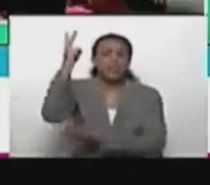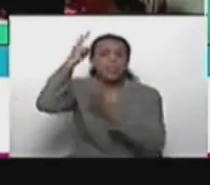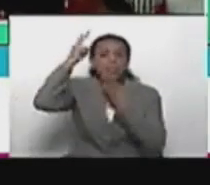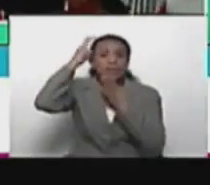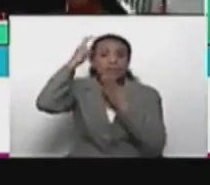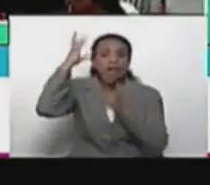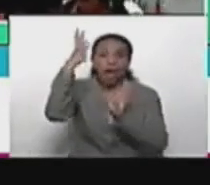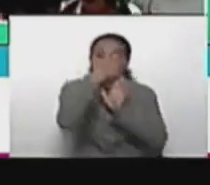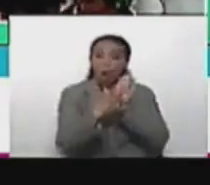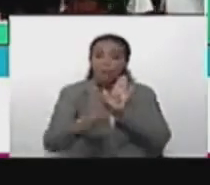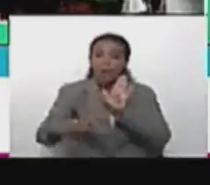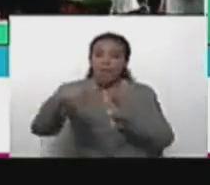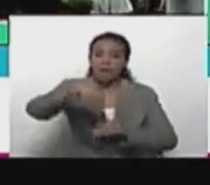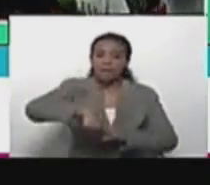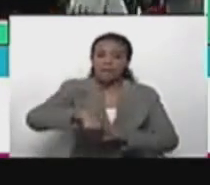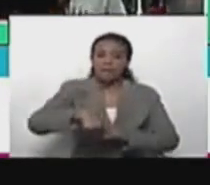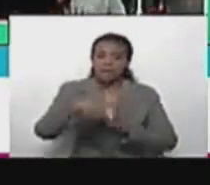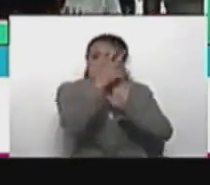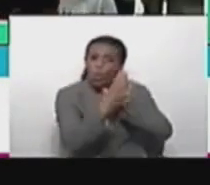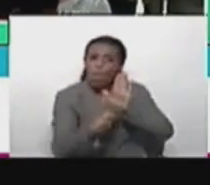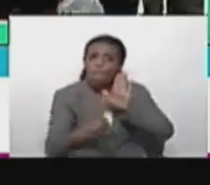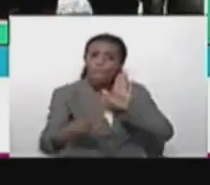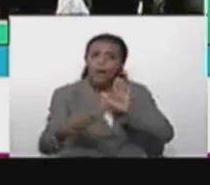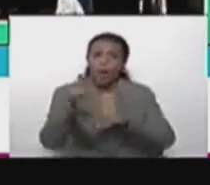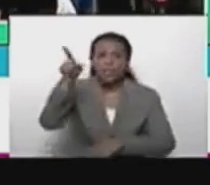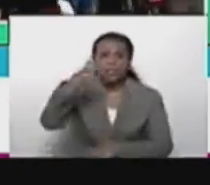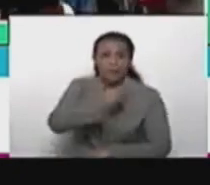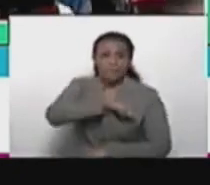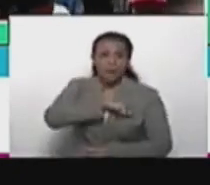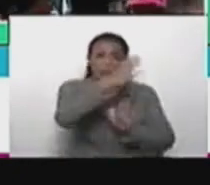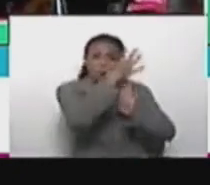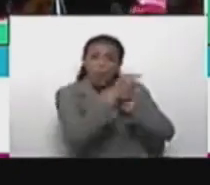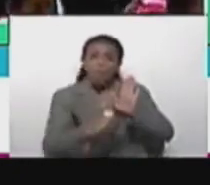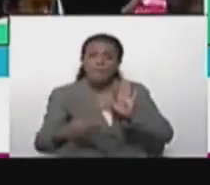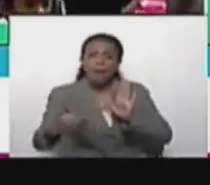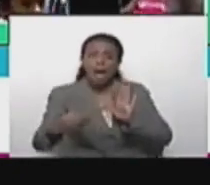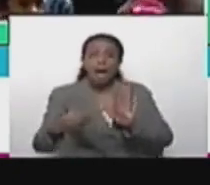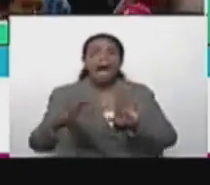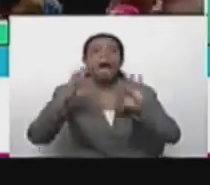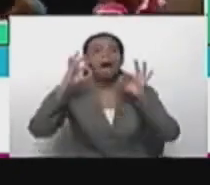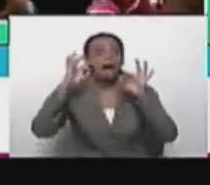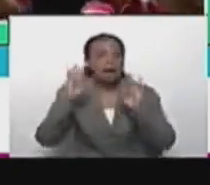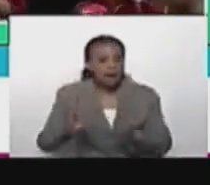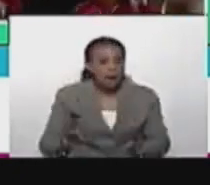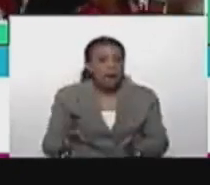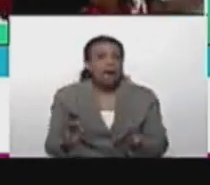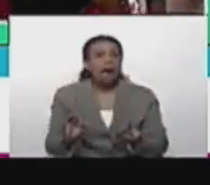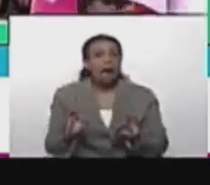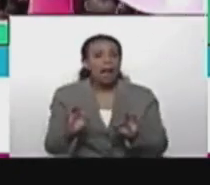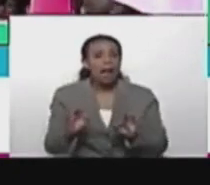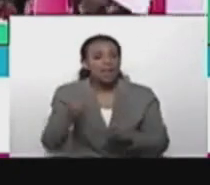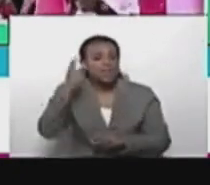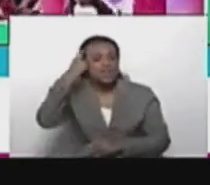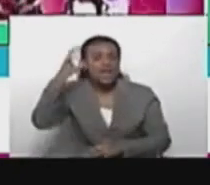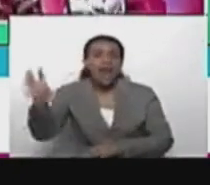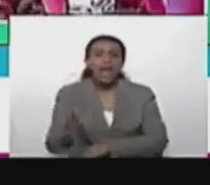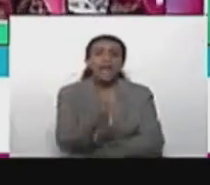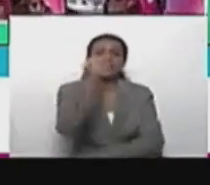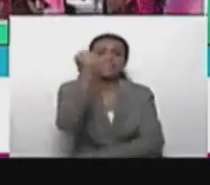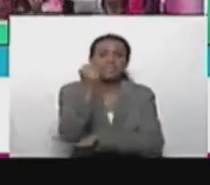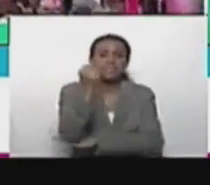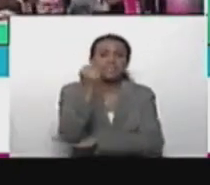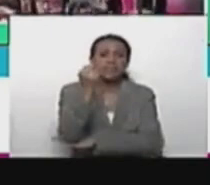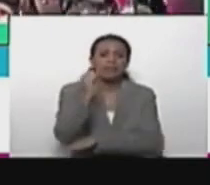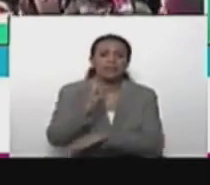ahora nosotros además, por el camino de Chávez, hemos completado el concepto. Día de la Resistencia